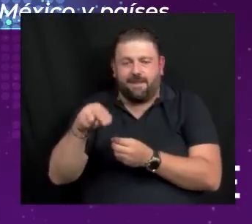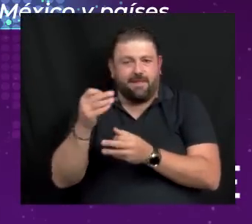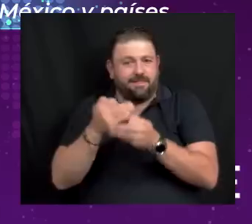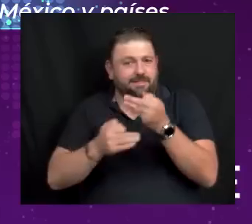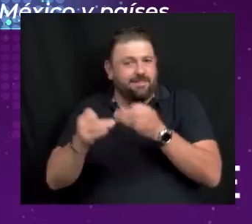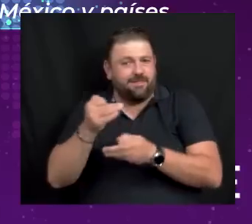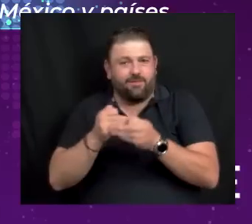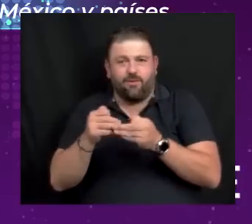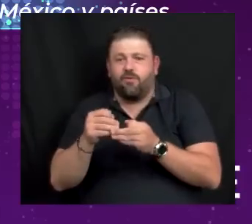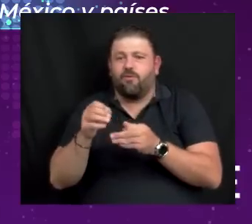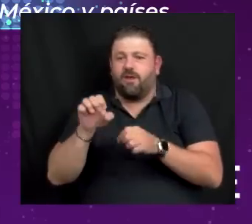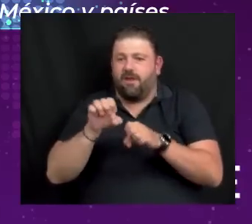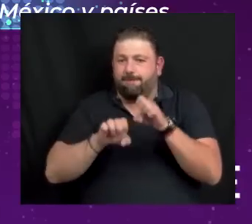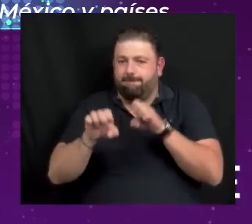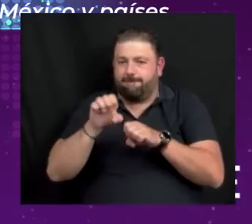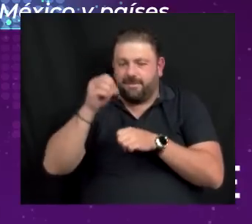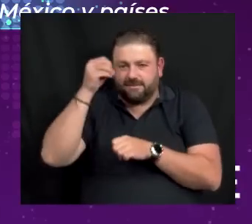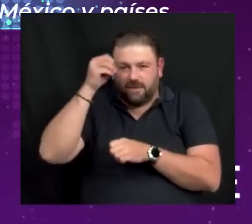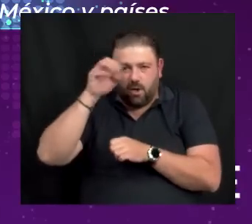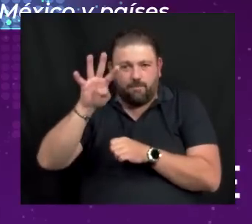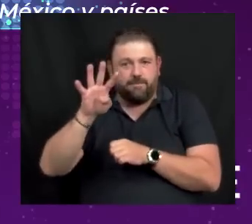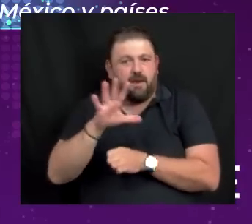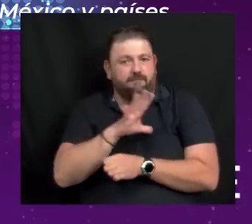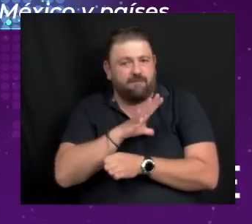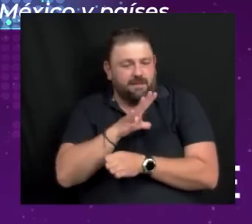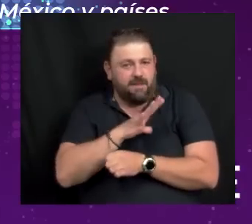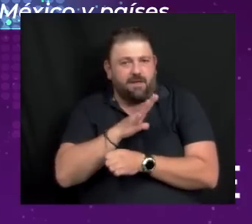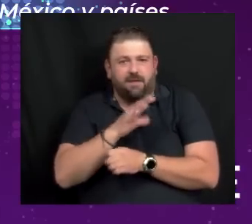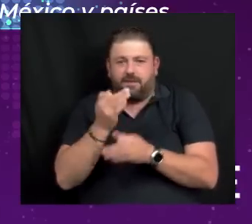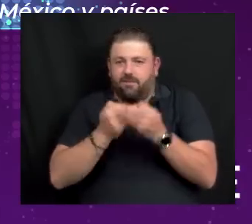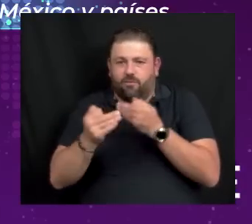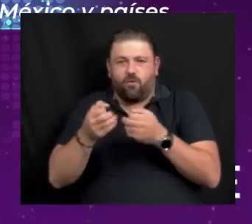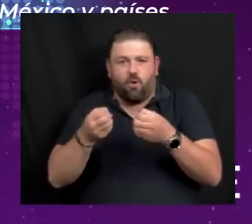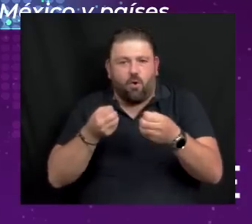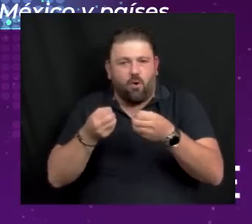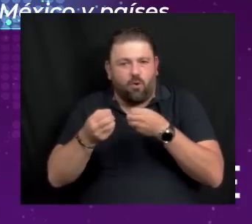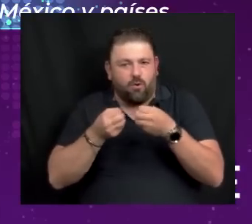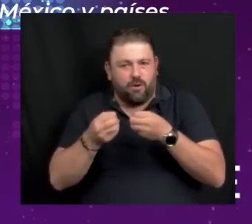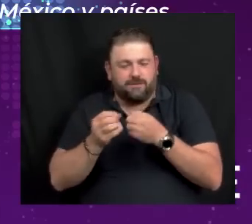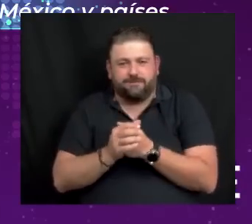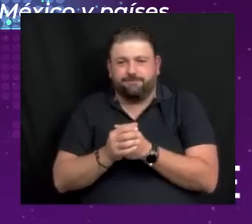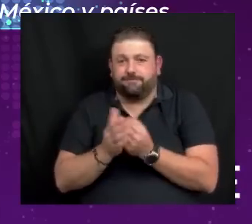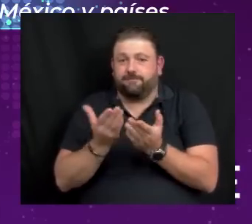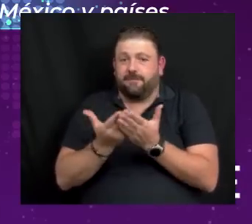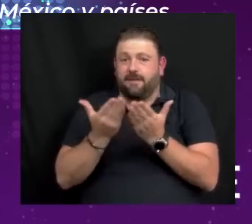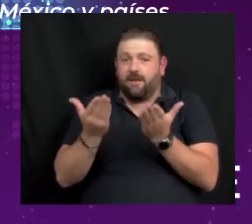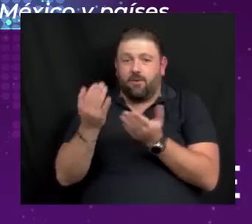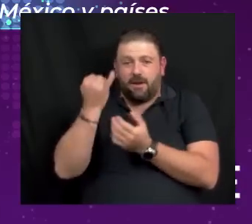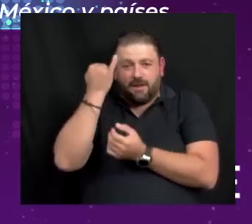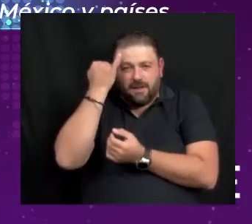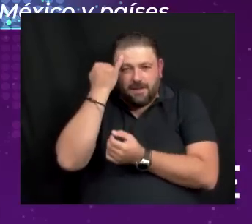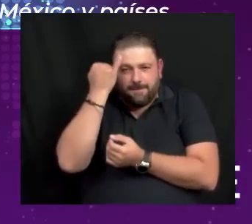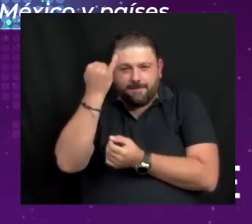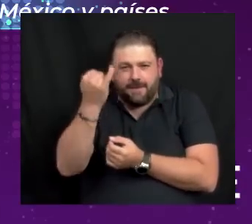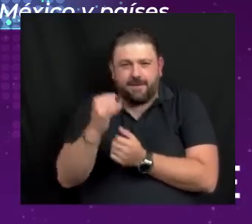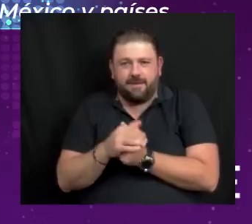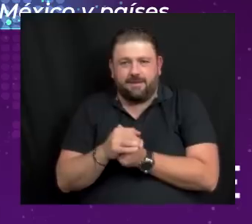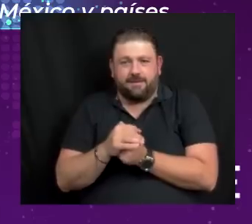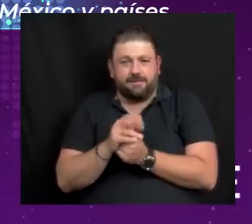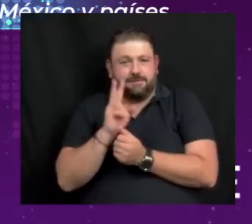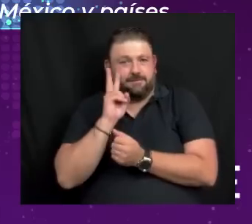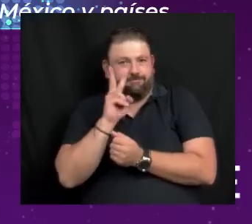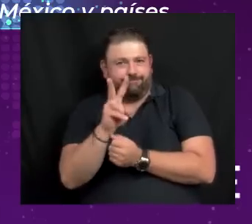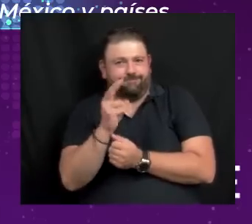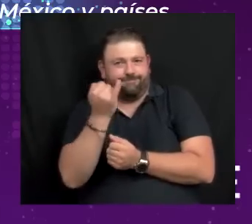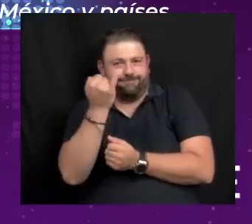de conocimiento, pero sobre todo de mucha emoción. Así es. Entonces, imagínate, ¿sí?, si por ahí tenemos la